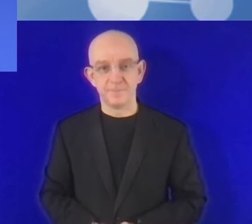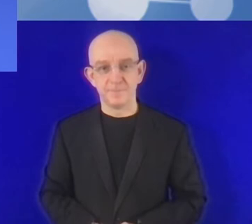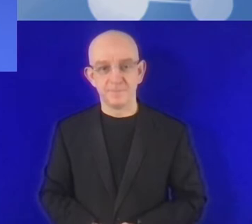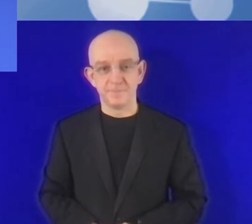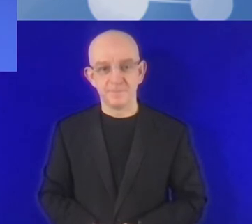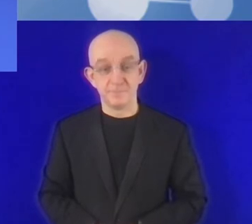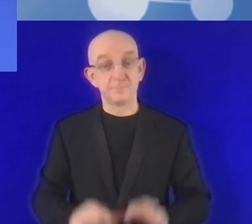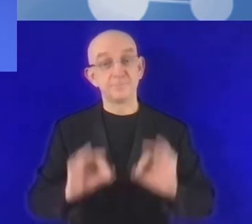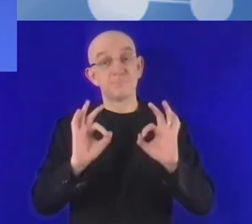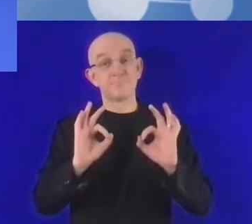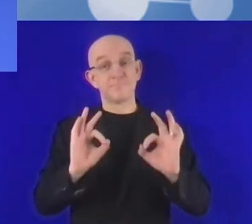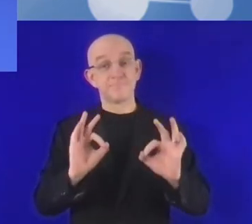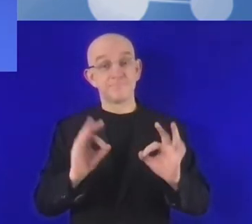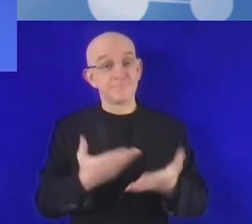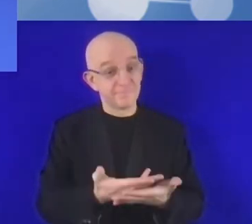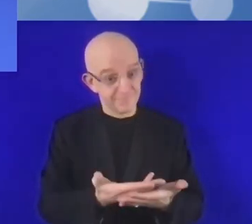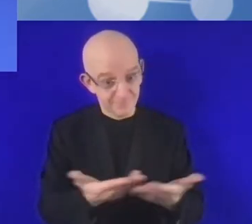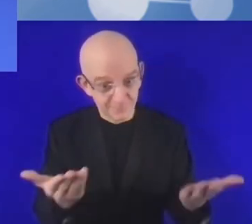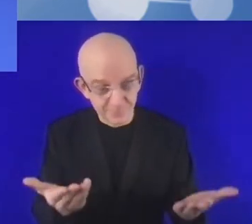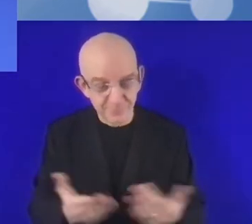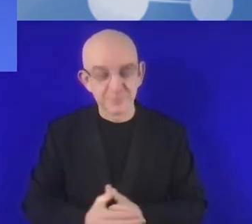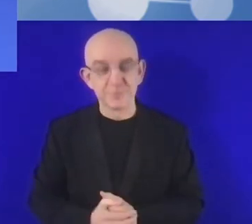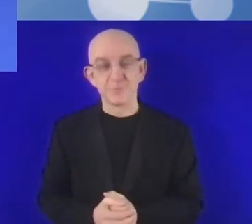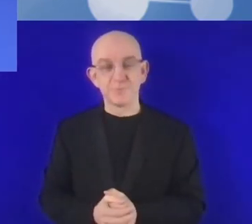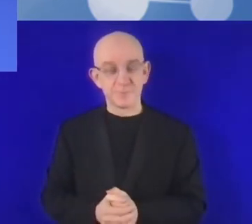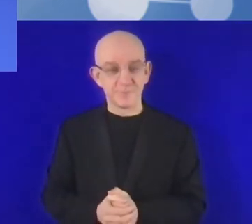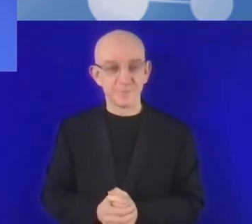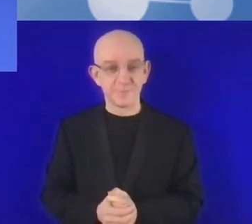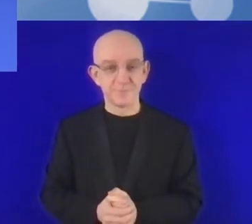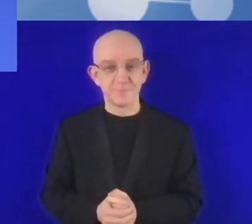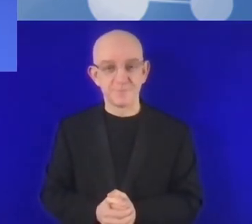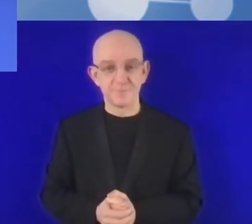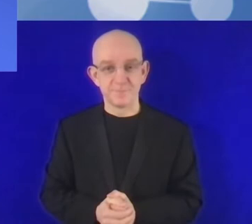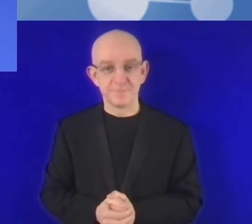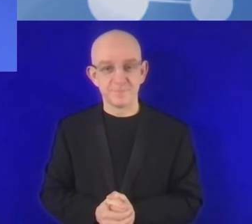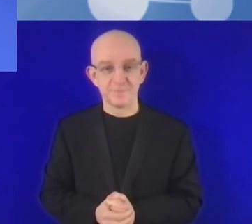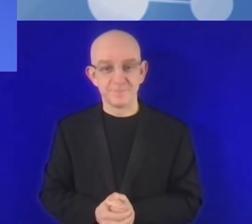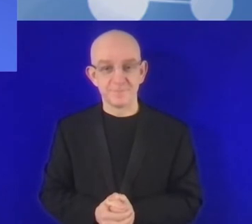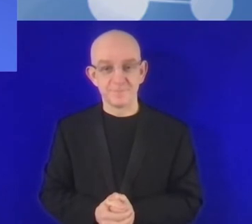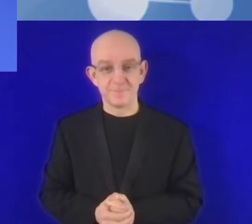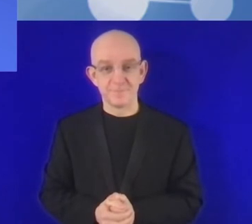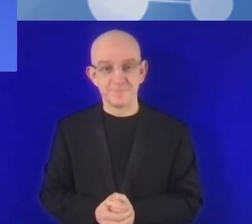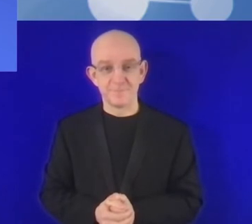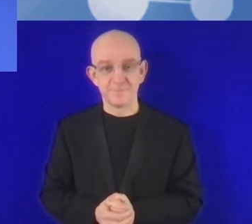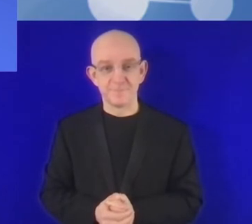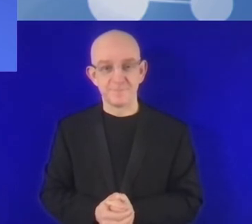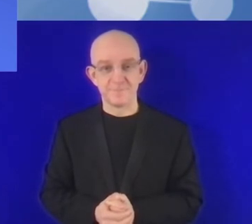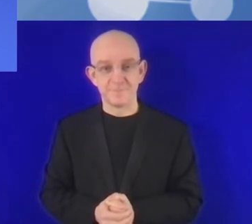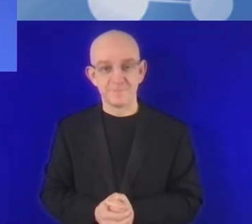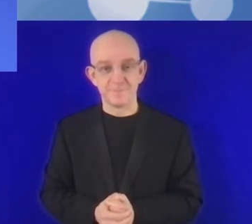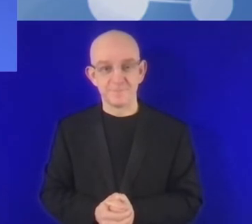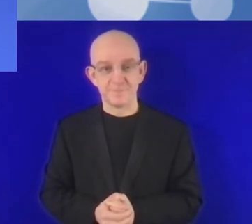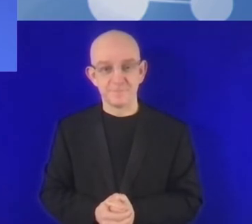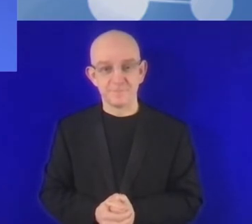general adjunto de la ONU para las cuestiones de la gestión de Internet global, estimados